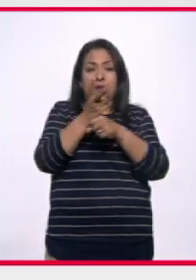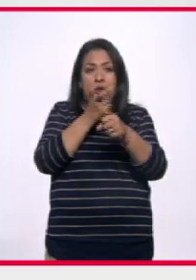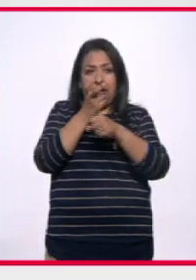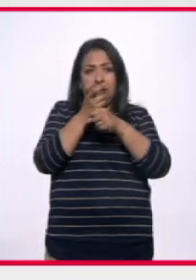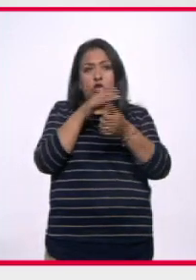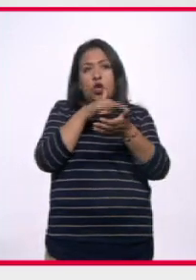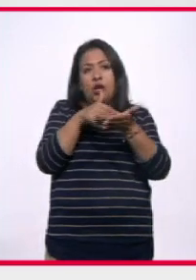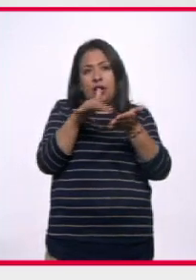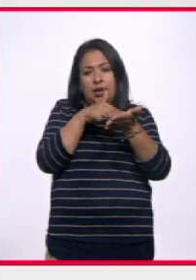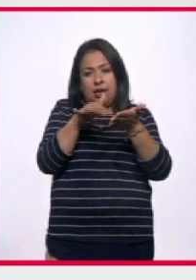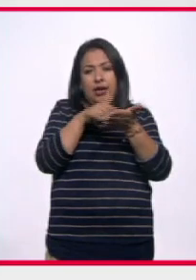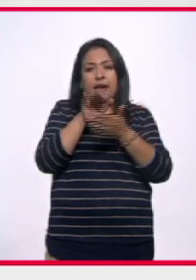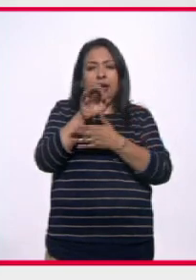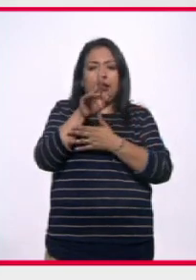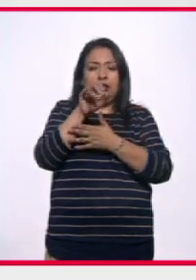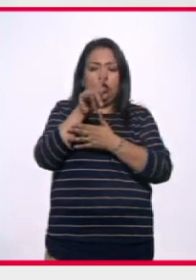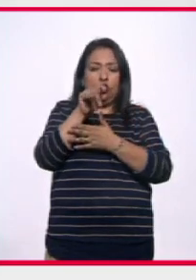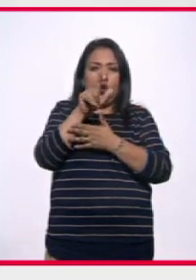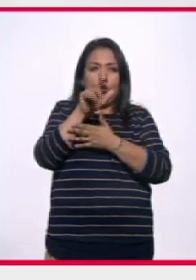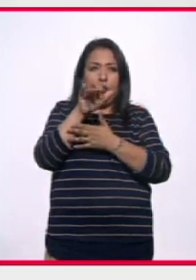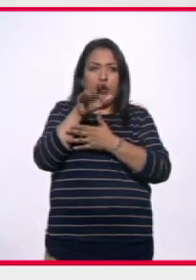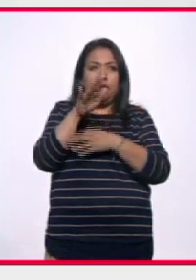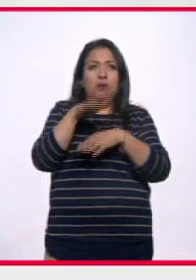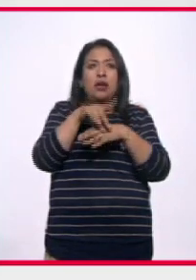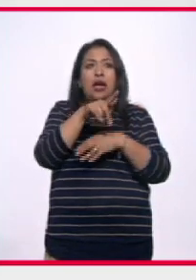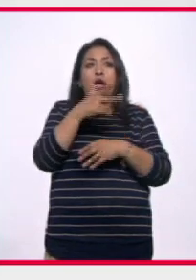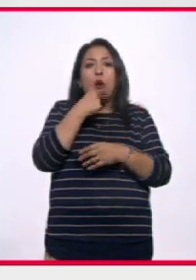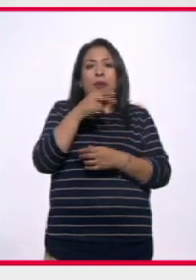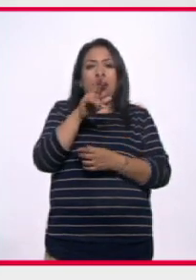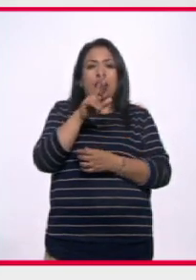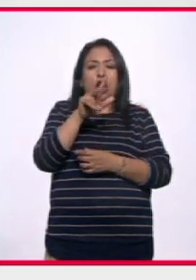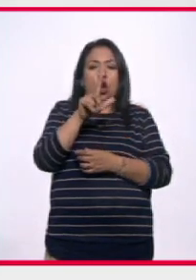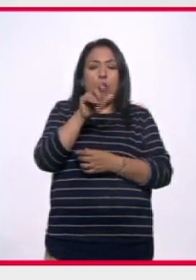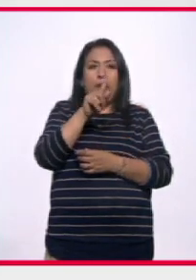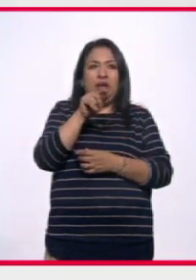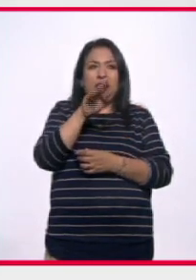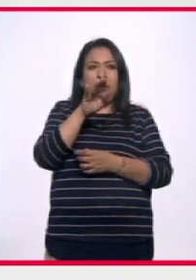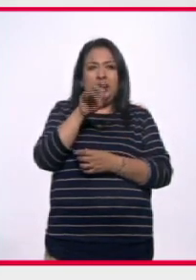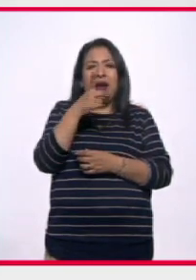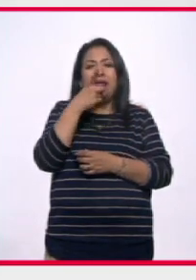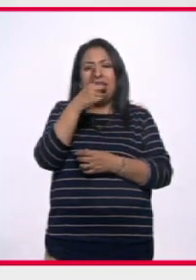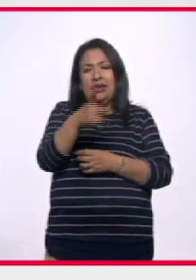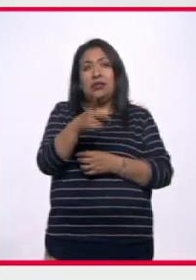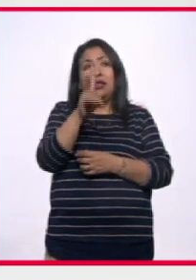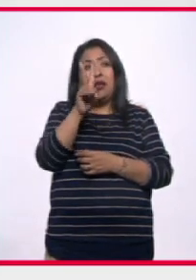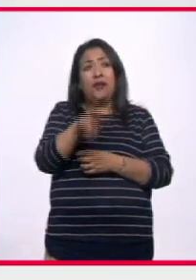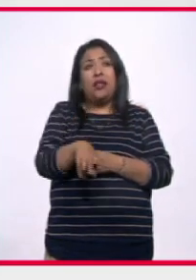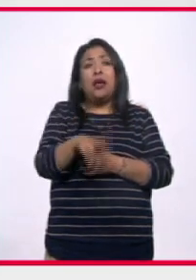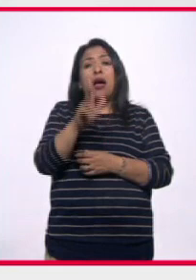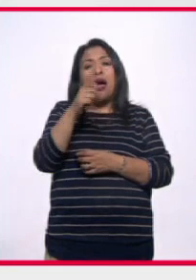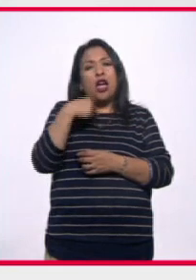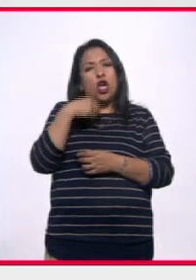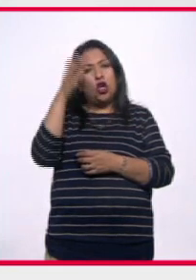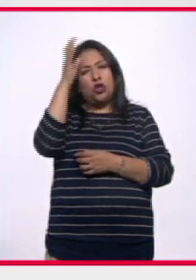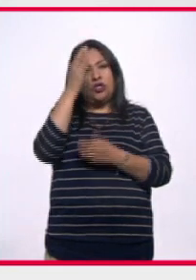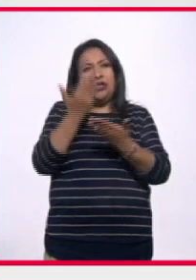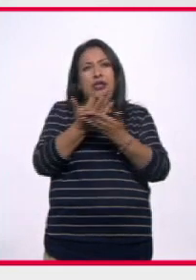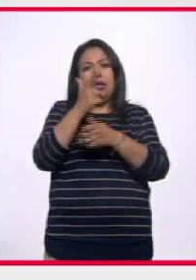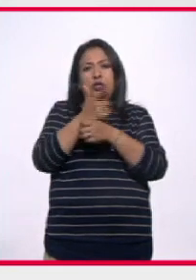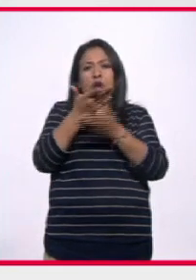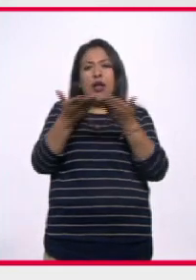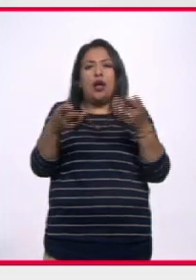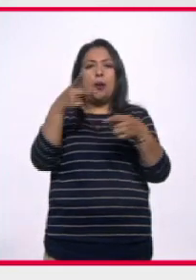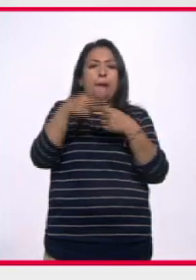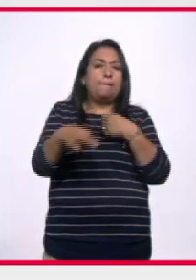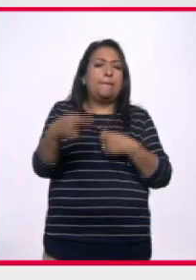a leer ernesto lumbreras y sobre todo a lópez velarde que como lo llama lumbreras es una especie de conciencia nacional nos